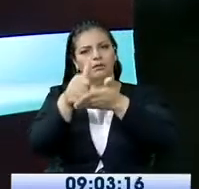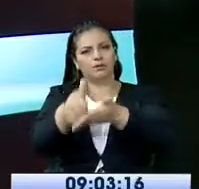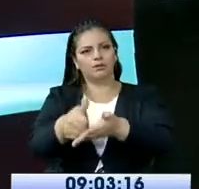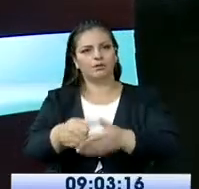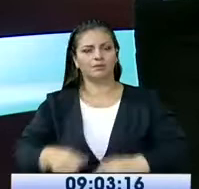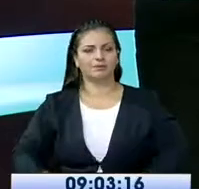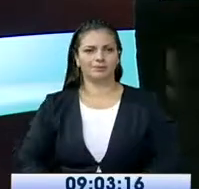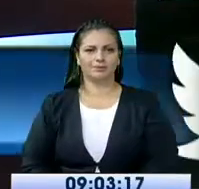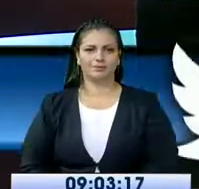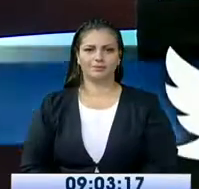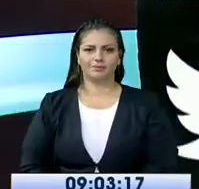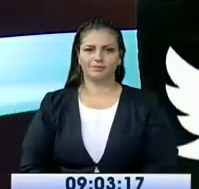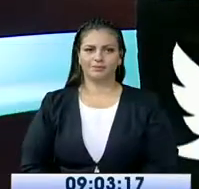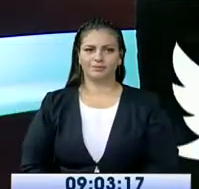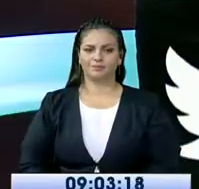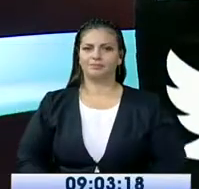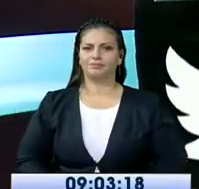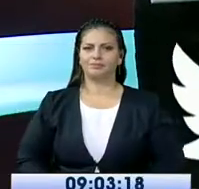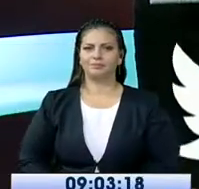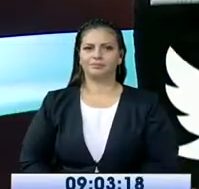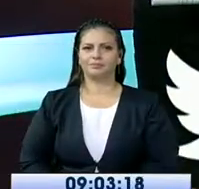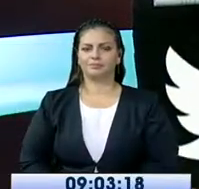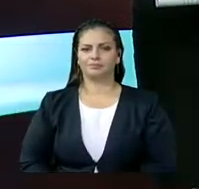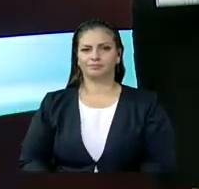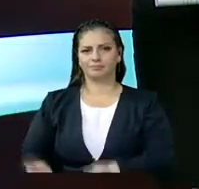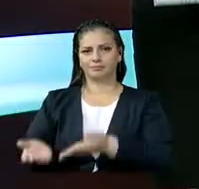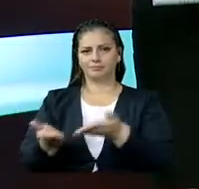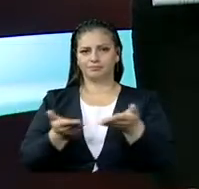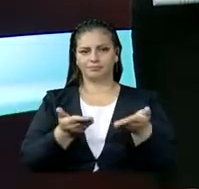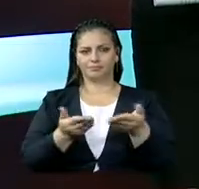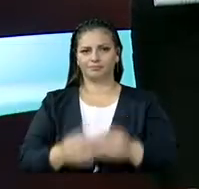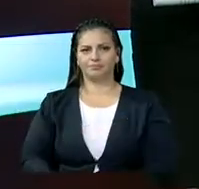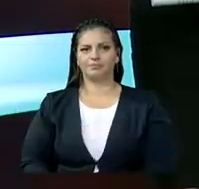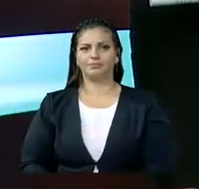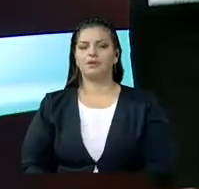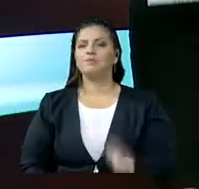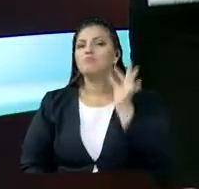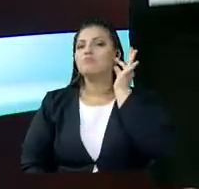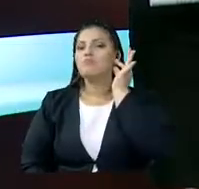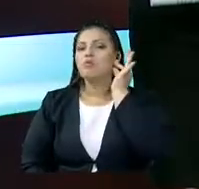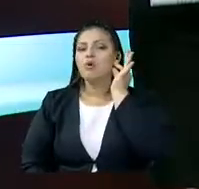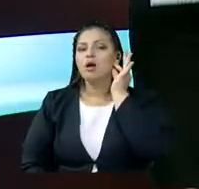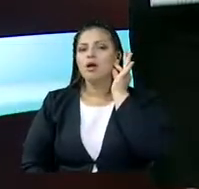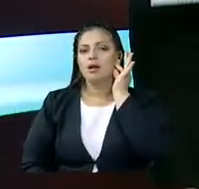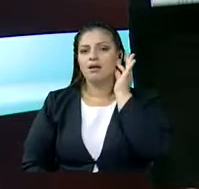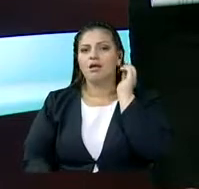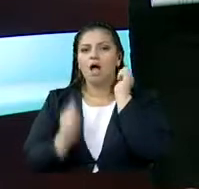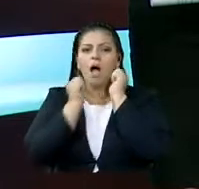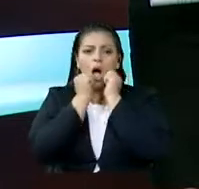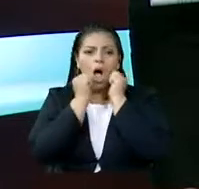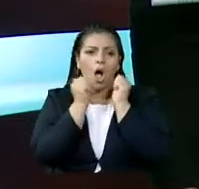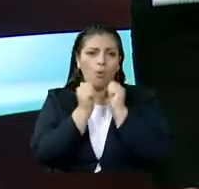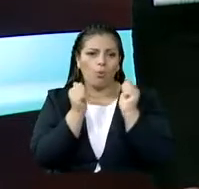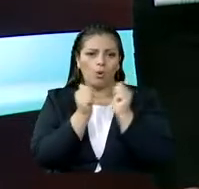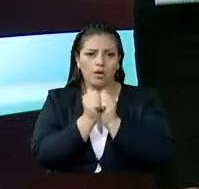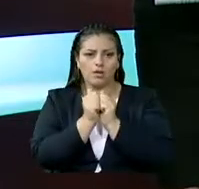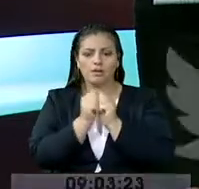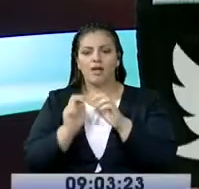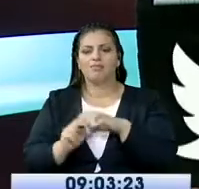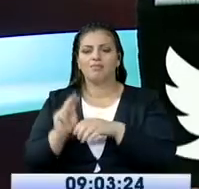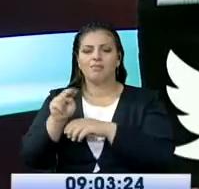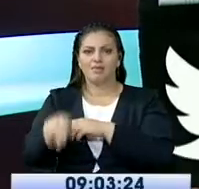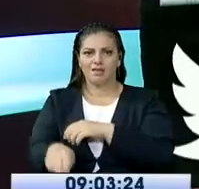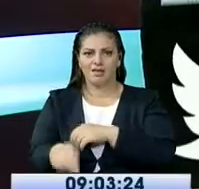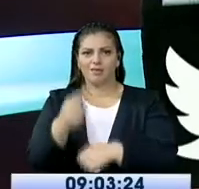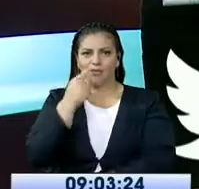están listos para servirte. A continuación, les presentamos la historia de una desesperada abuela que llevó a su casa a su nieto con la